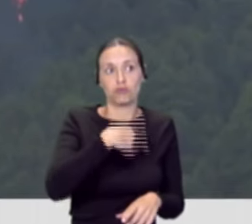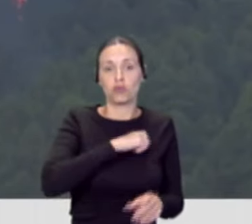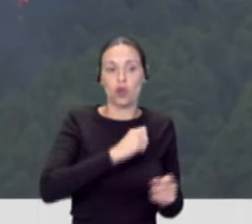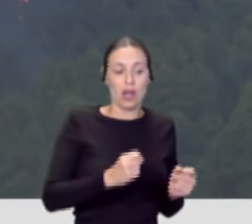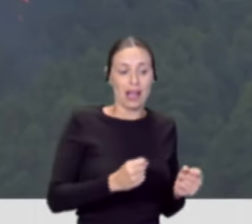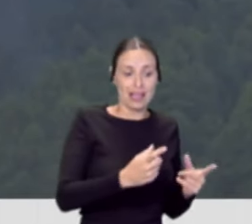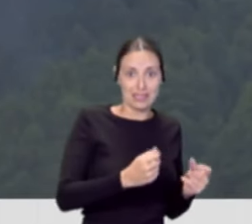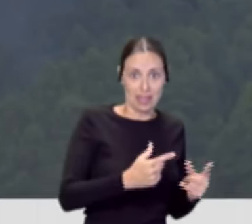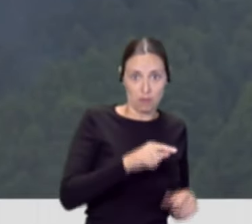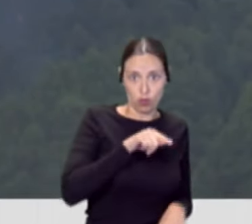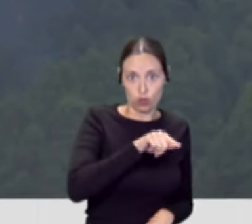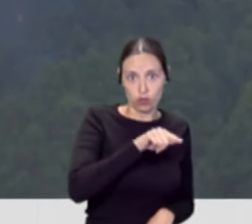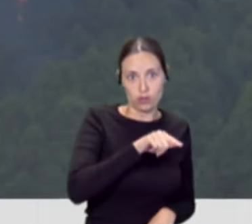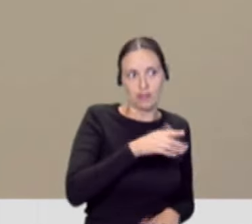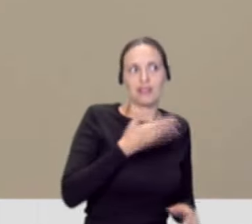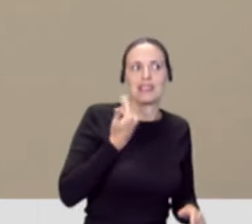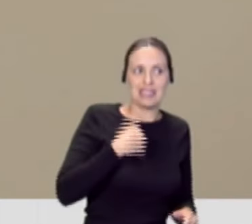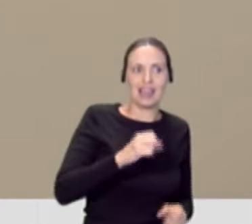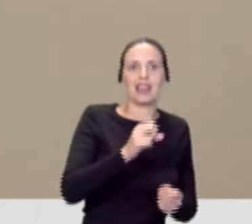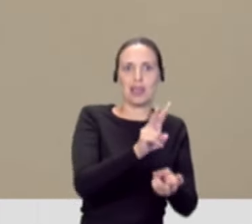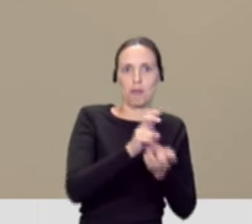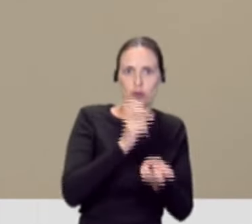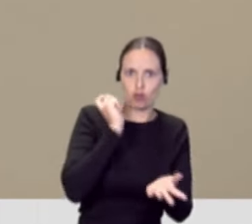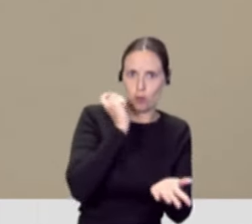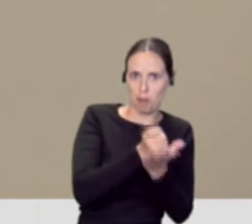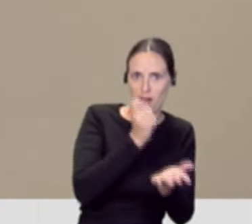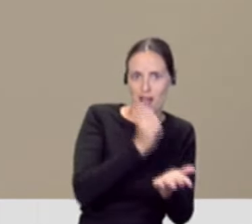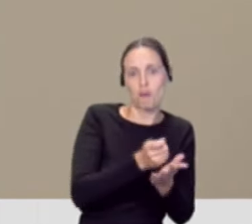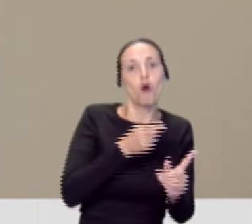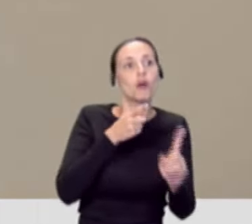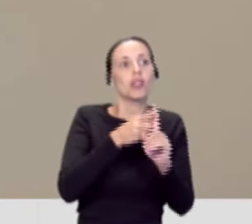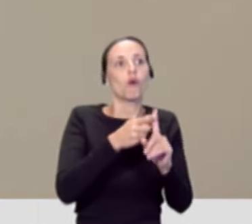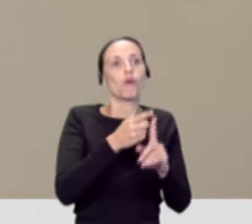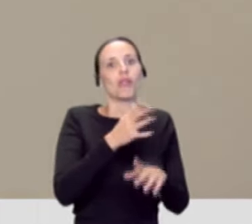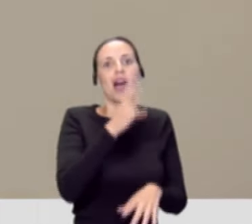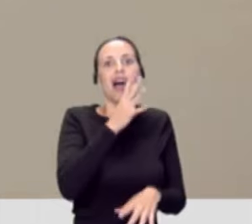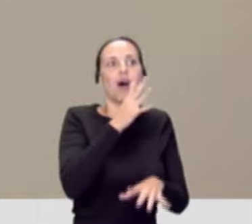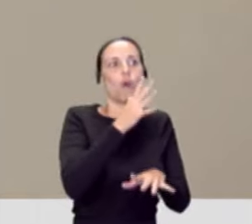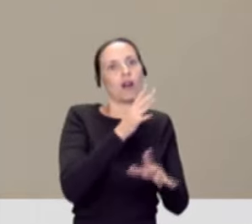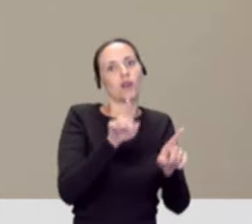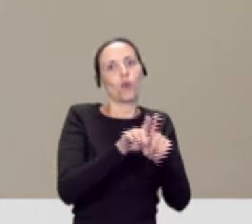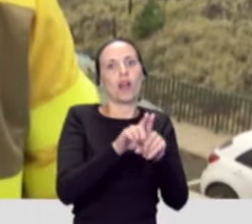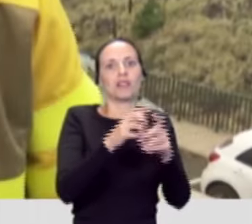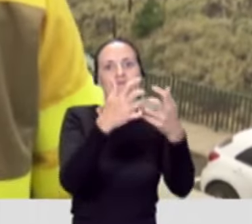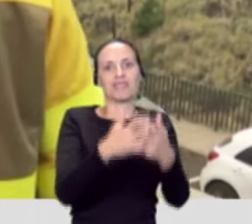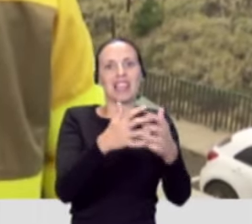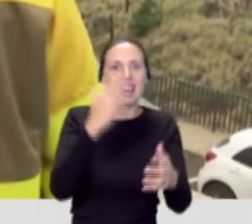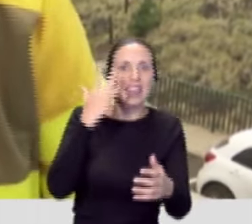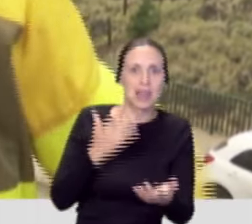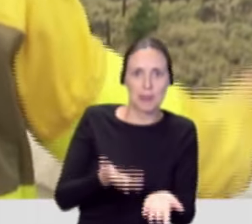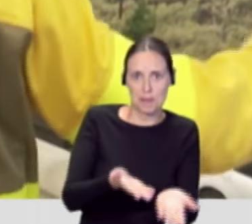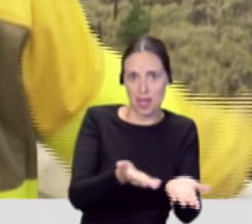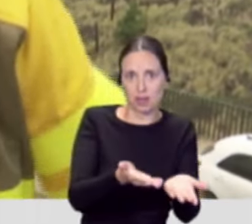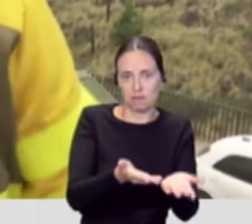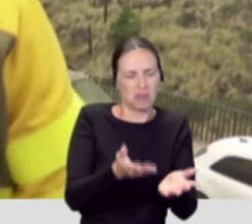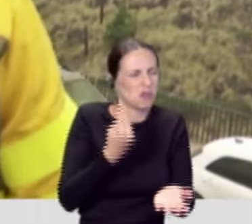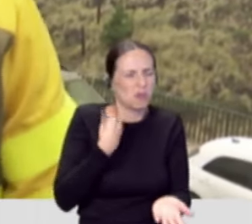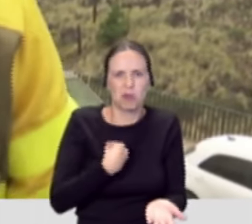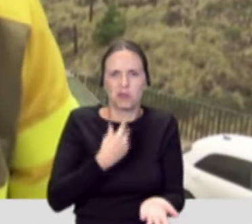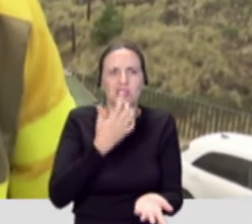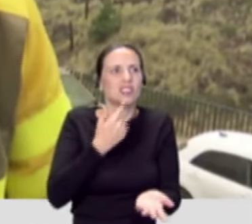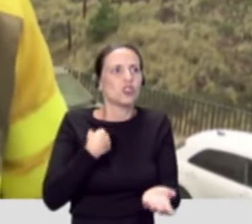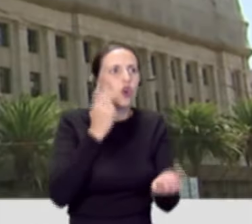un porcentaje en una tasa de depuración, esto es más o menos lo mismo. Es decir, cuando yo echo gasolina, pues ya estoy